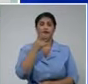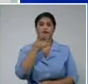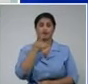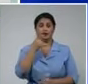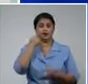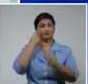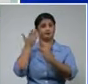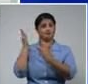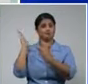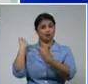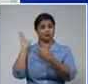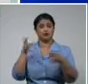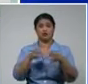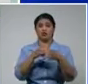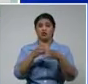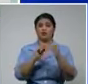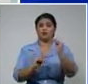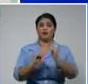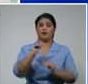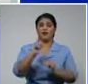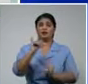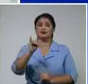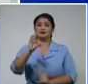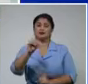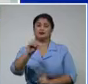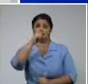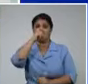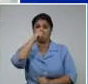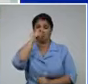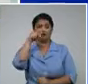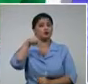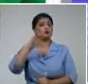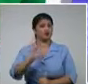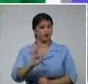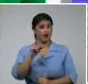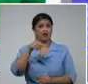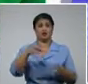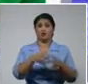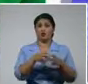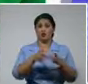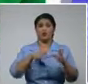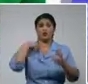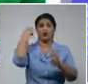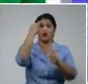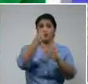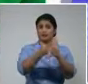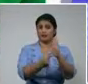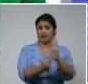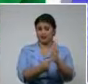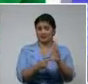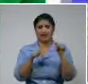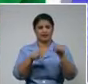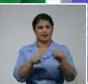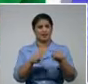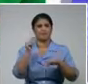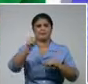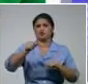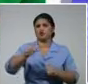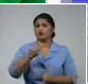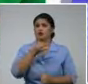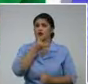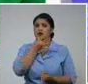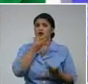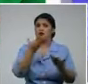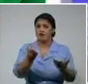ven que es el grupo mayor. Es verdad que este es un grupo que por las características de esta edad a veces le es difícil a